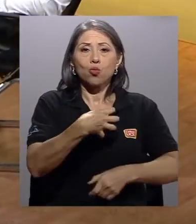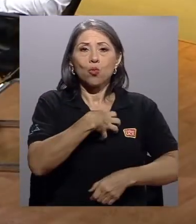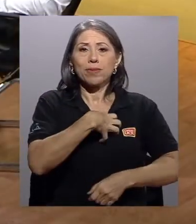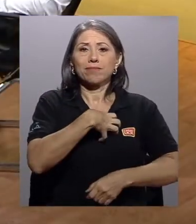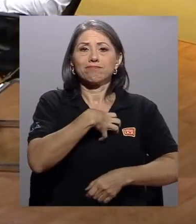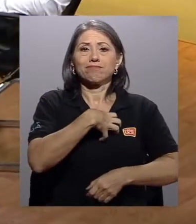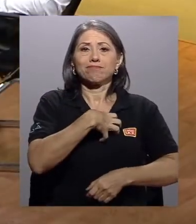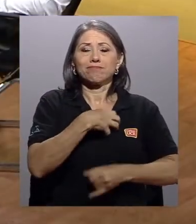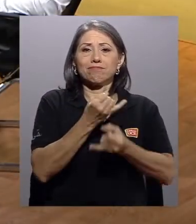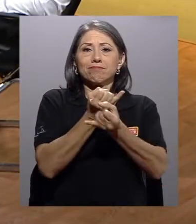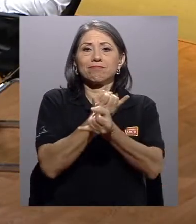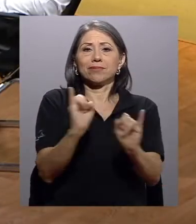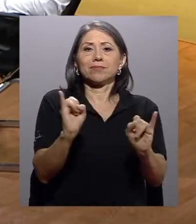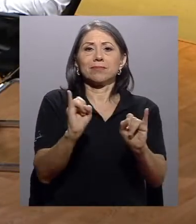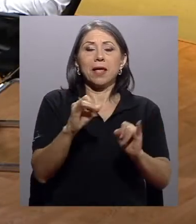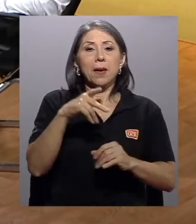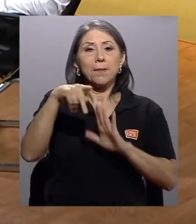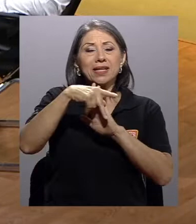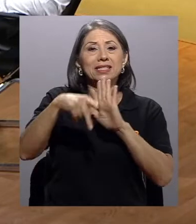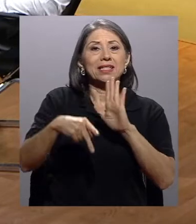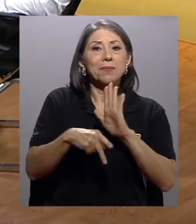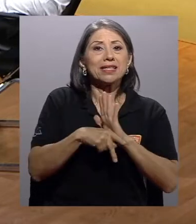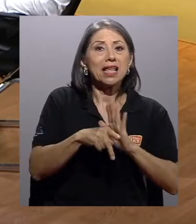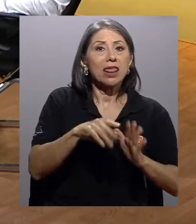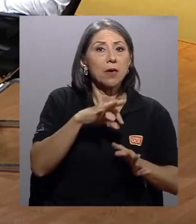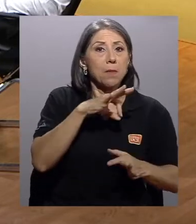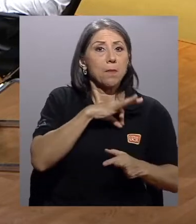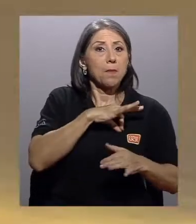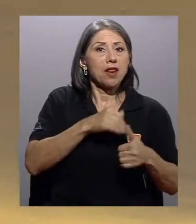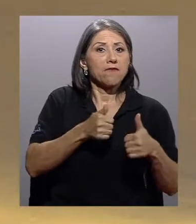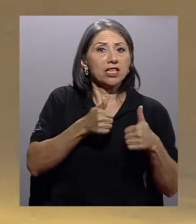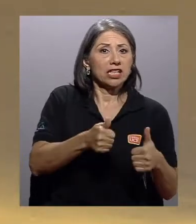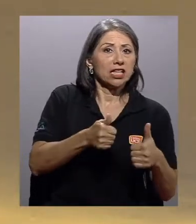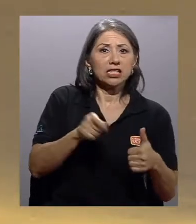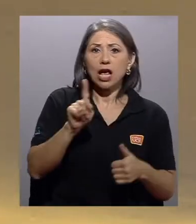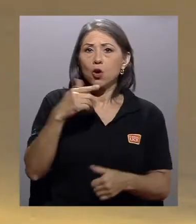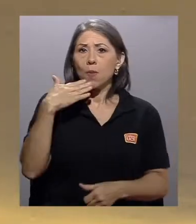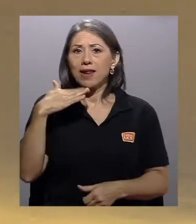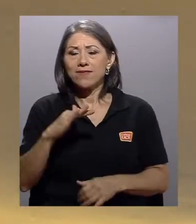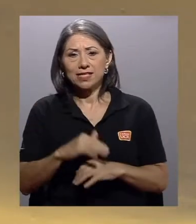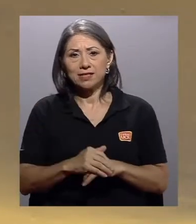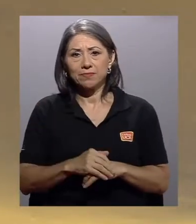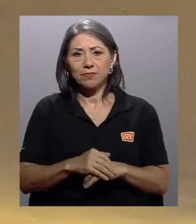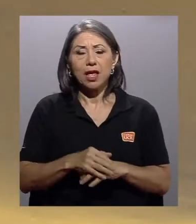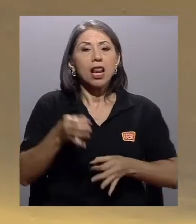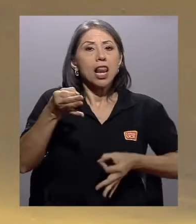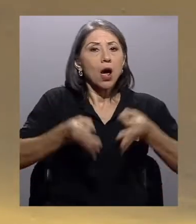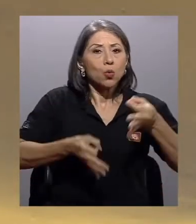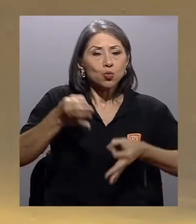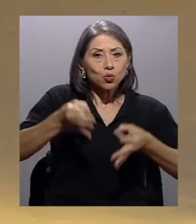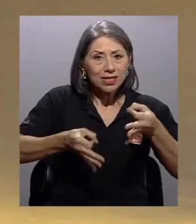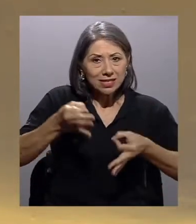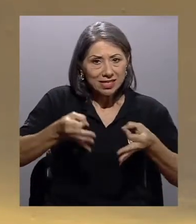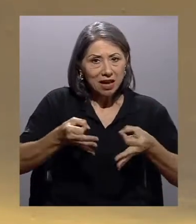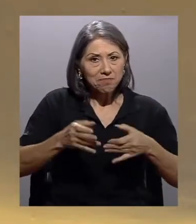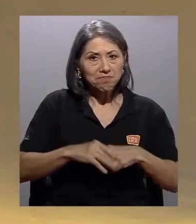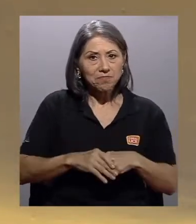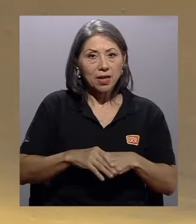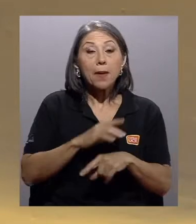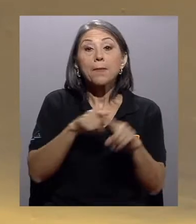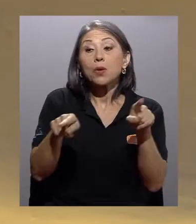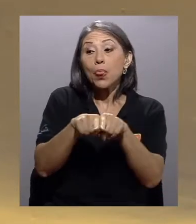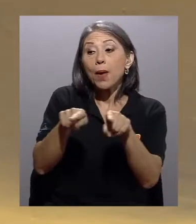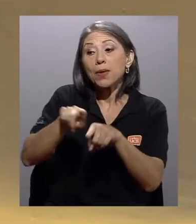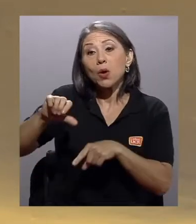autonomía, el principio de beneficencia, no maleficencia, la justicia, esto en cuanto a principialismo,